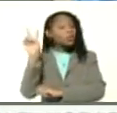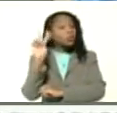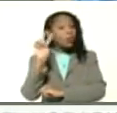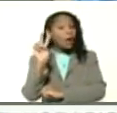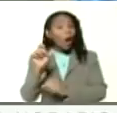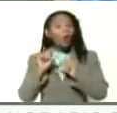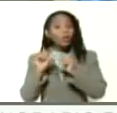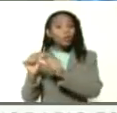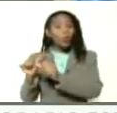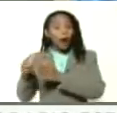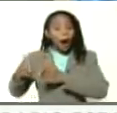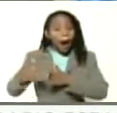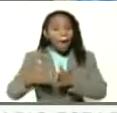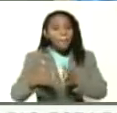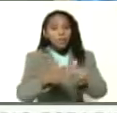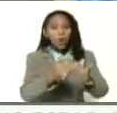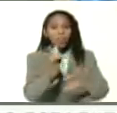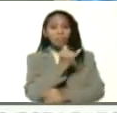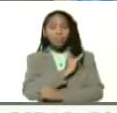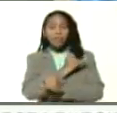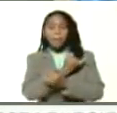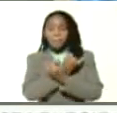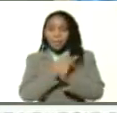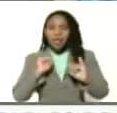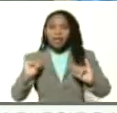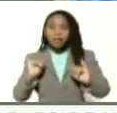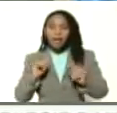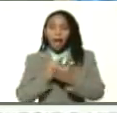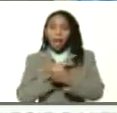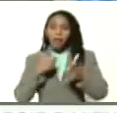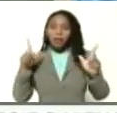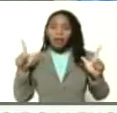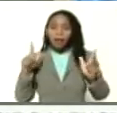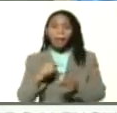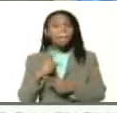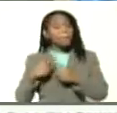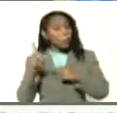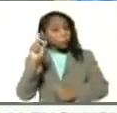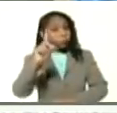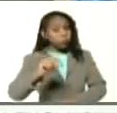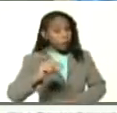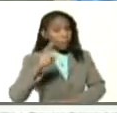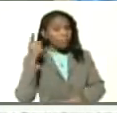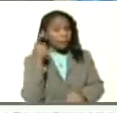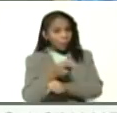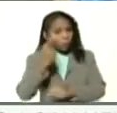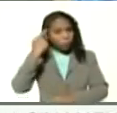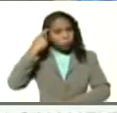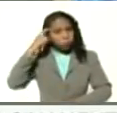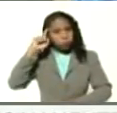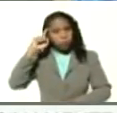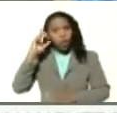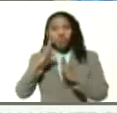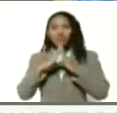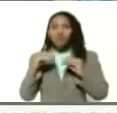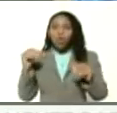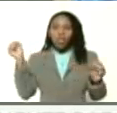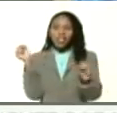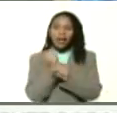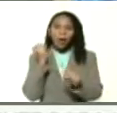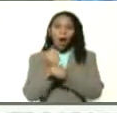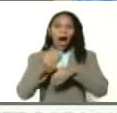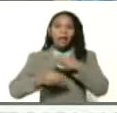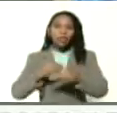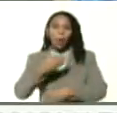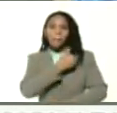siga su curso de independencia y de libertad. Pero también debemos recordar todas las gestiones que ha hecho